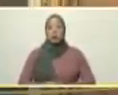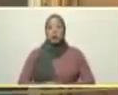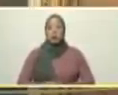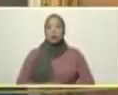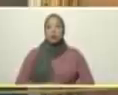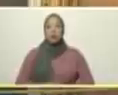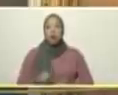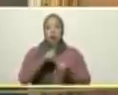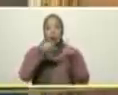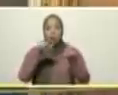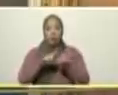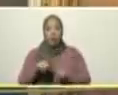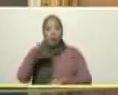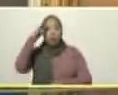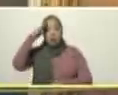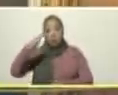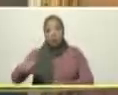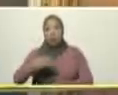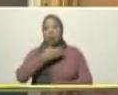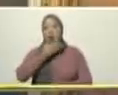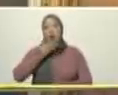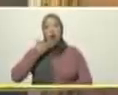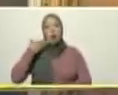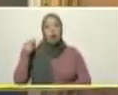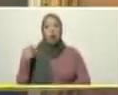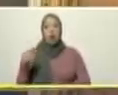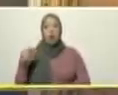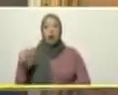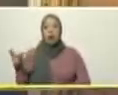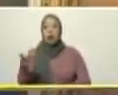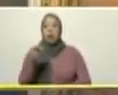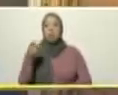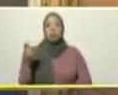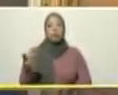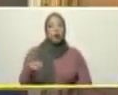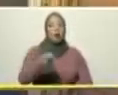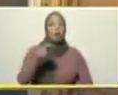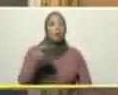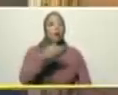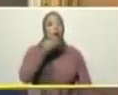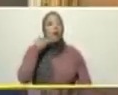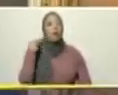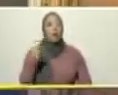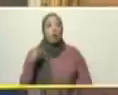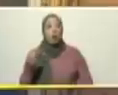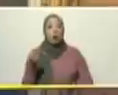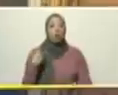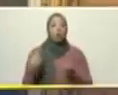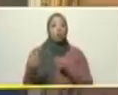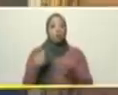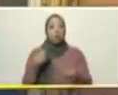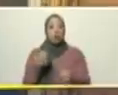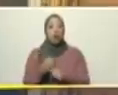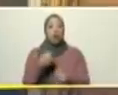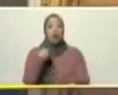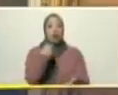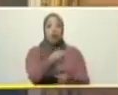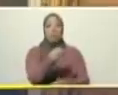oficiales desde muy jóvenes, los captaban, los llevaban a cursos, los